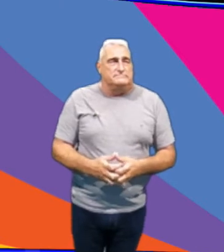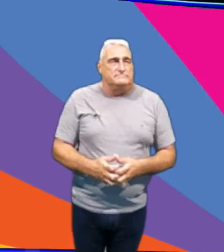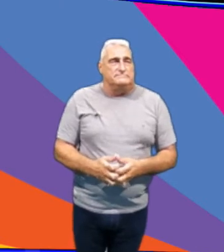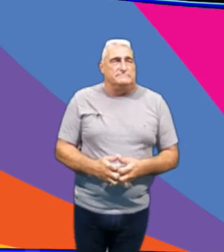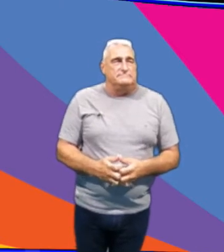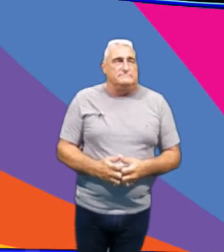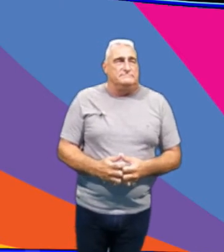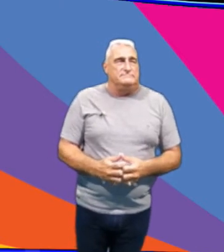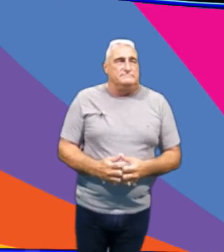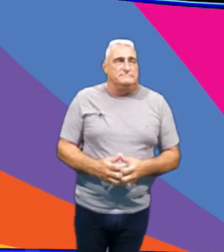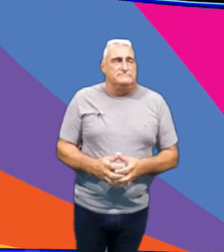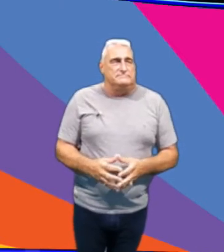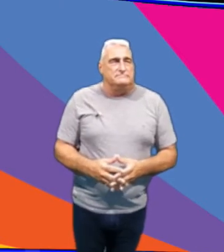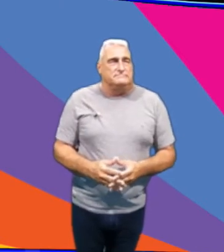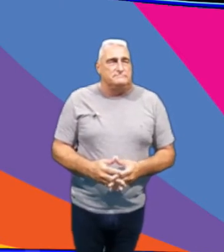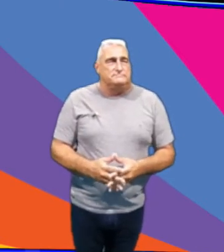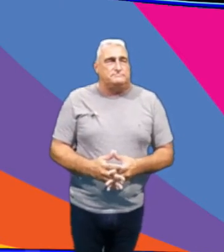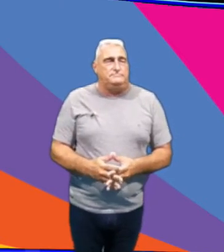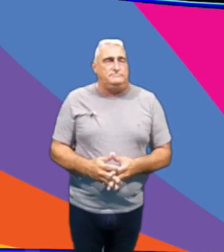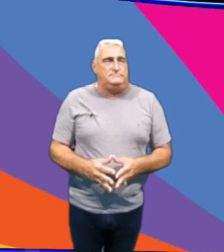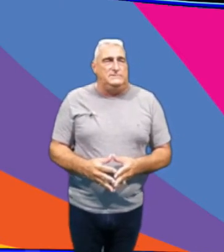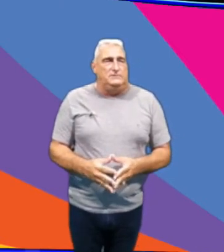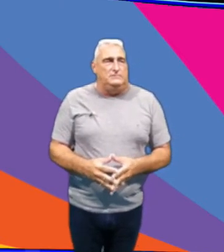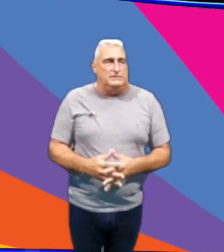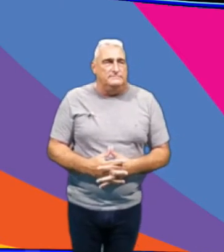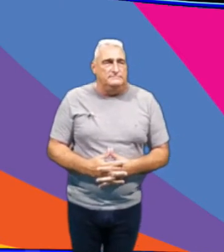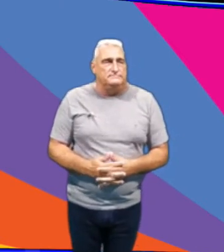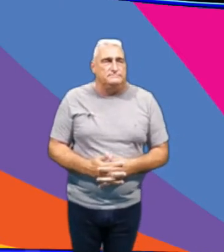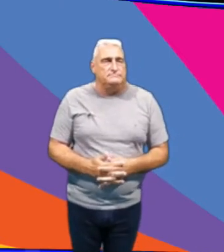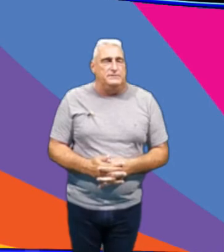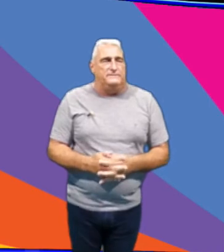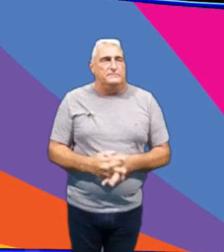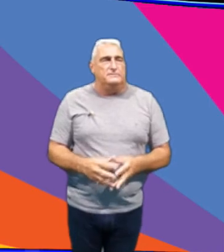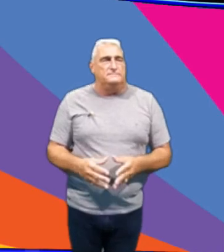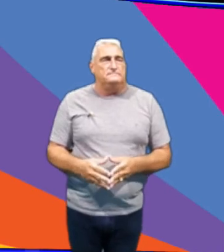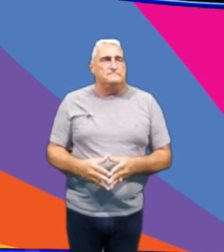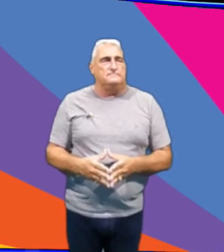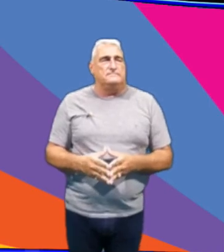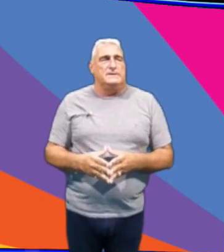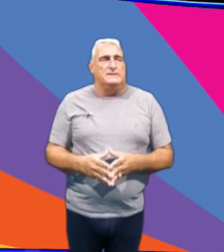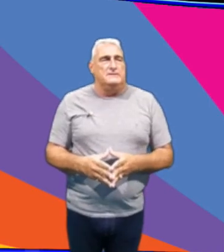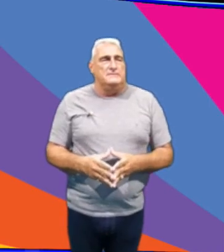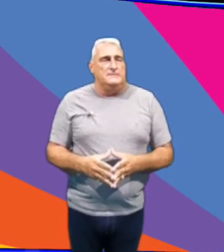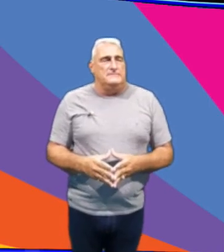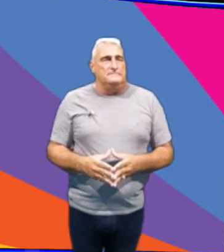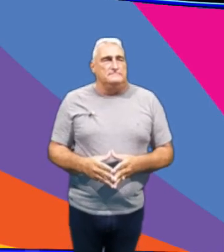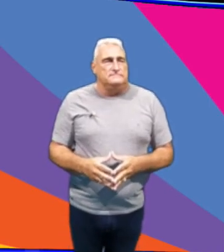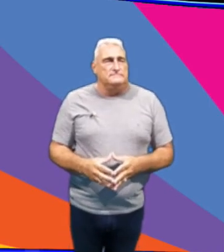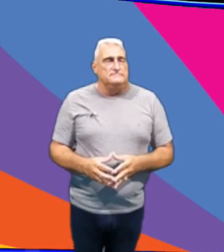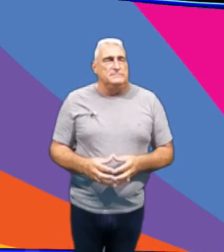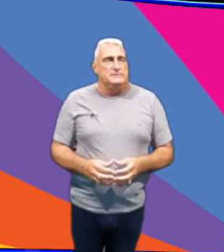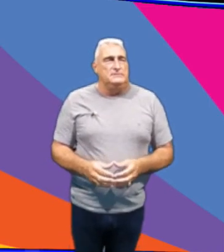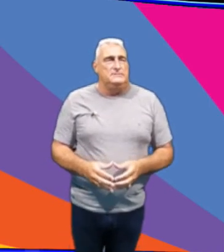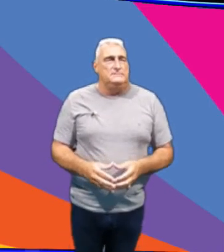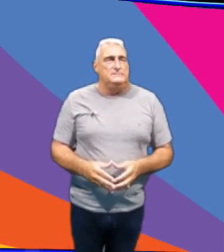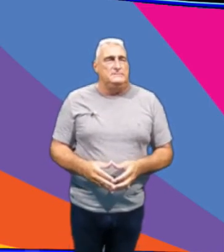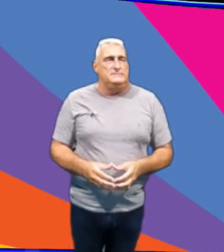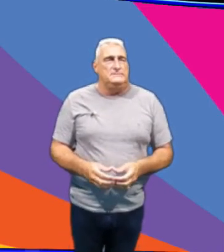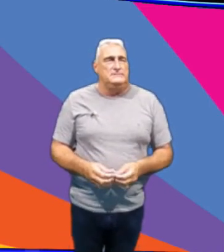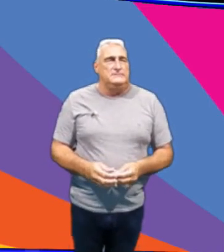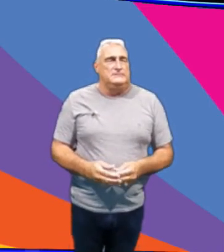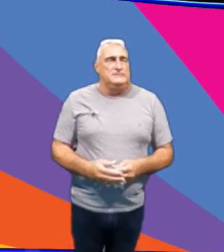viene antes de la elección, hoy yo no la percibo. Hoy no está. ¿Está? Perfecto. Y también la gente no es estúpida. Así como no es lo